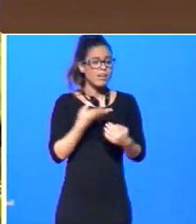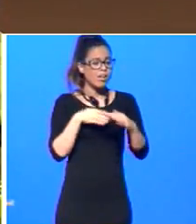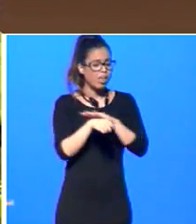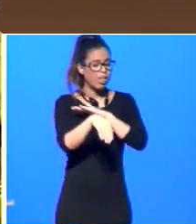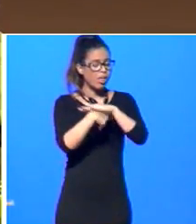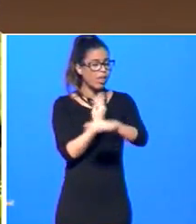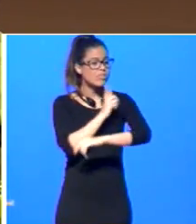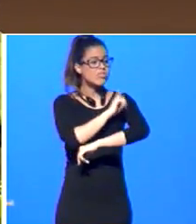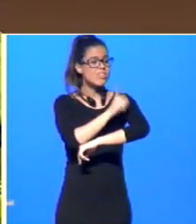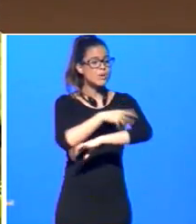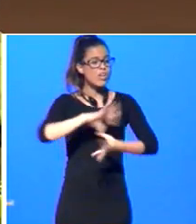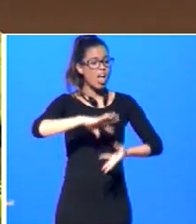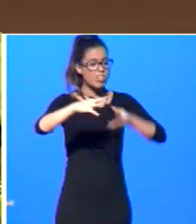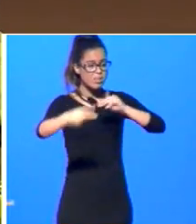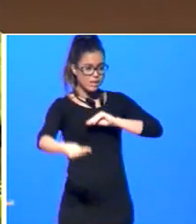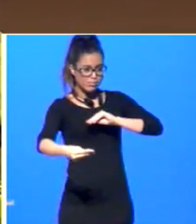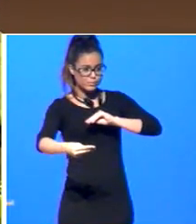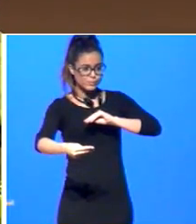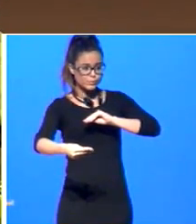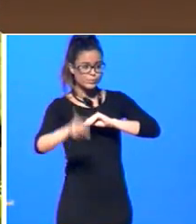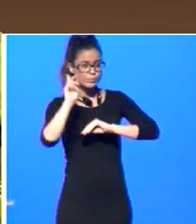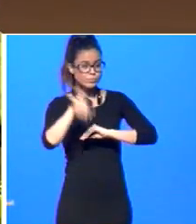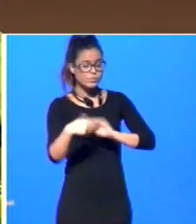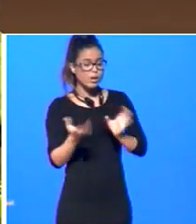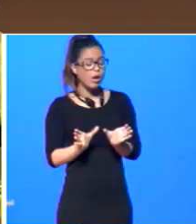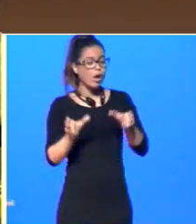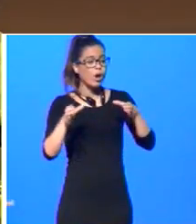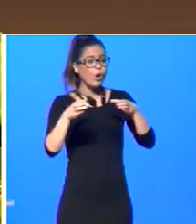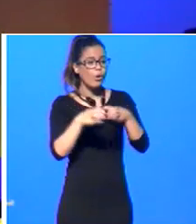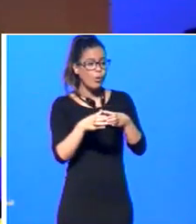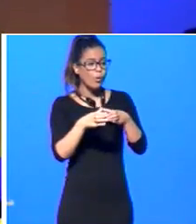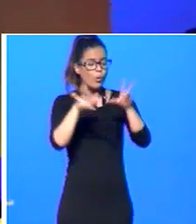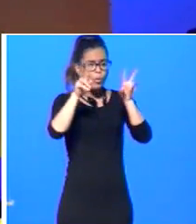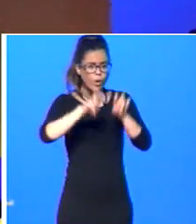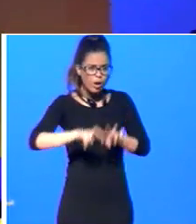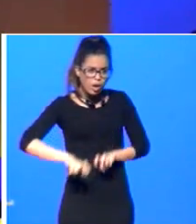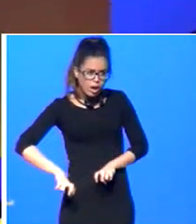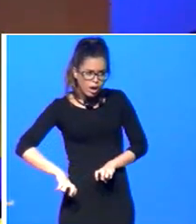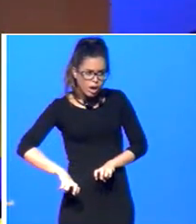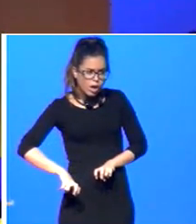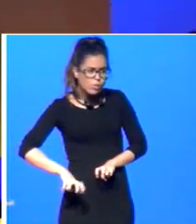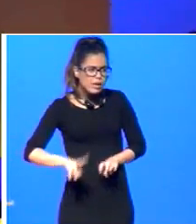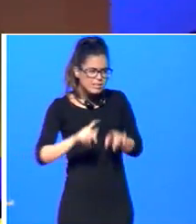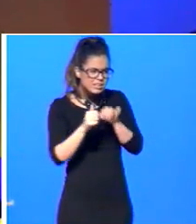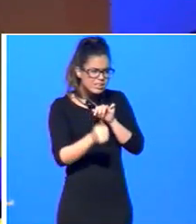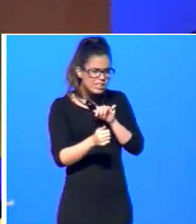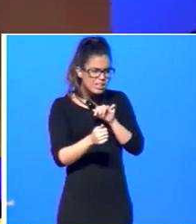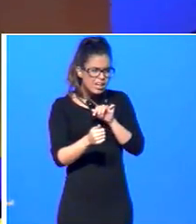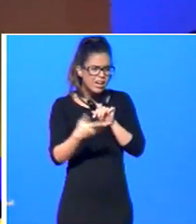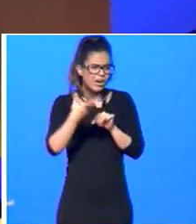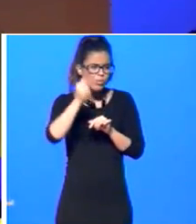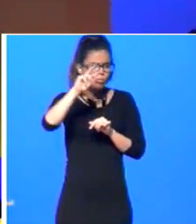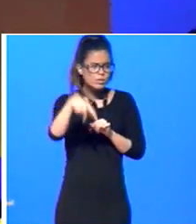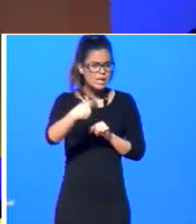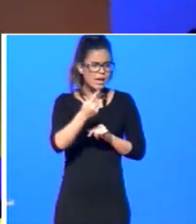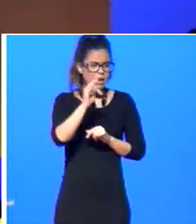Deporte Adaptado. Es miembro de un grupo de análisis sobre el plan de adecuación ética dentro de Gautena. Y es también miembro de